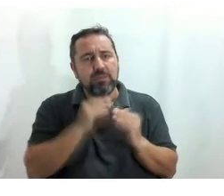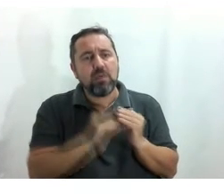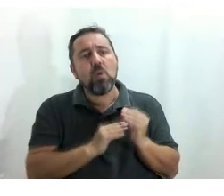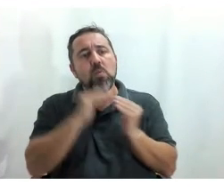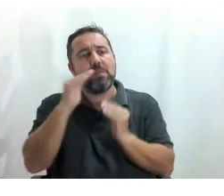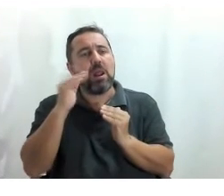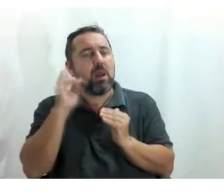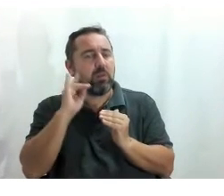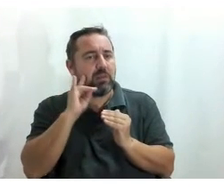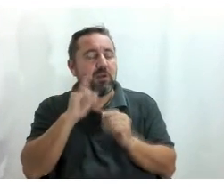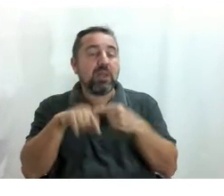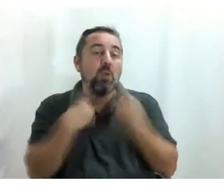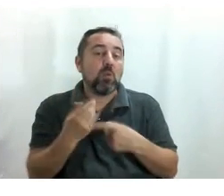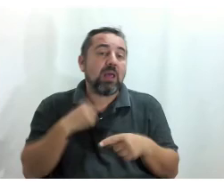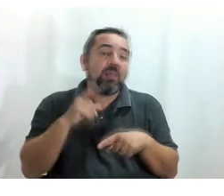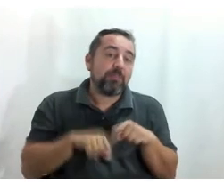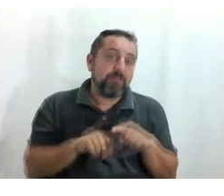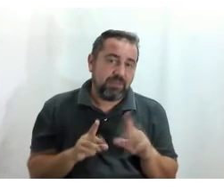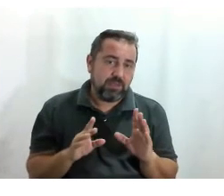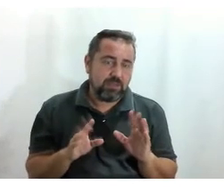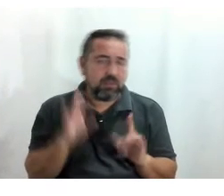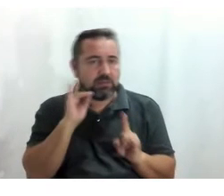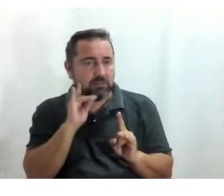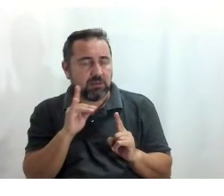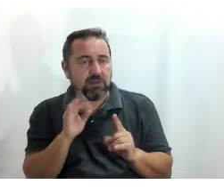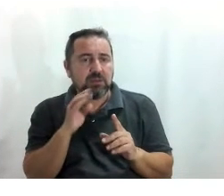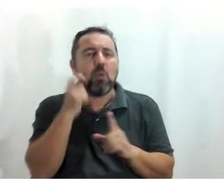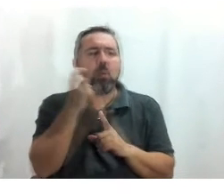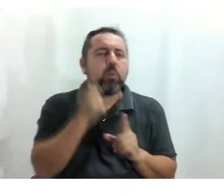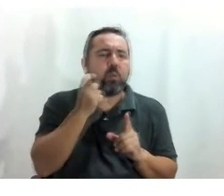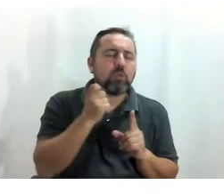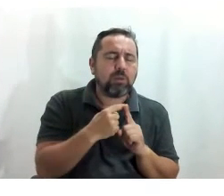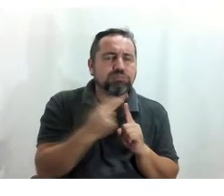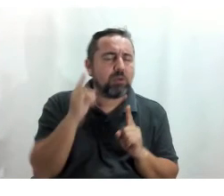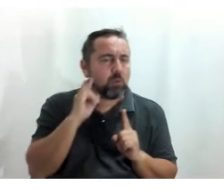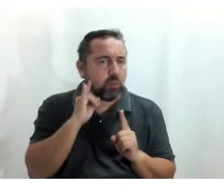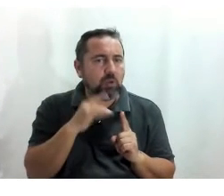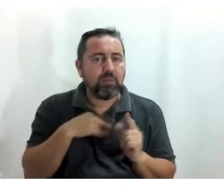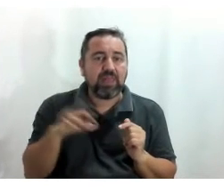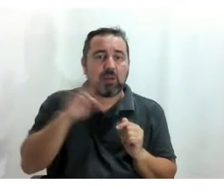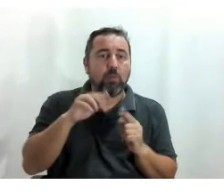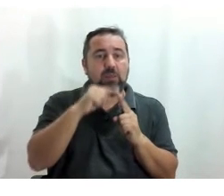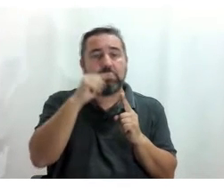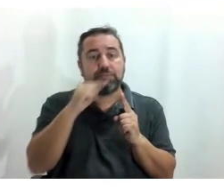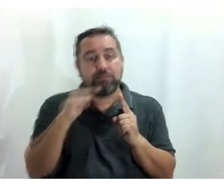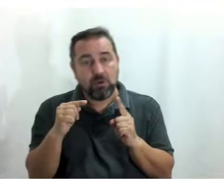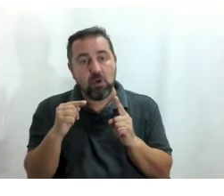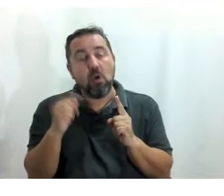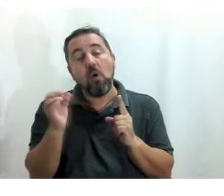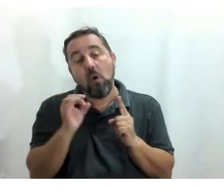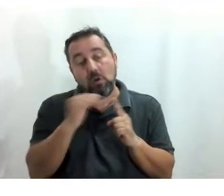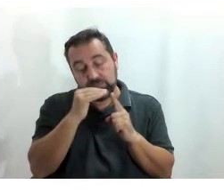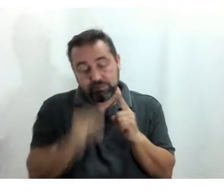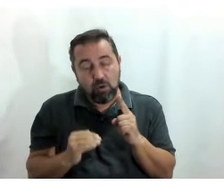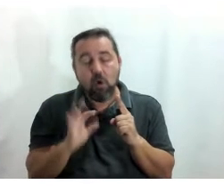que luego, dependiendo de la intensidad y de la duración del ruido, puede recuperarse completamente o bien tener